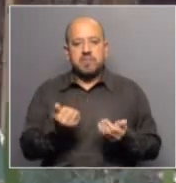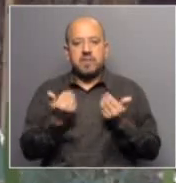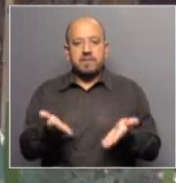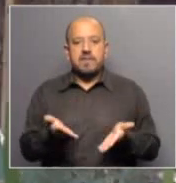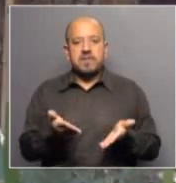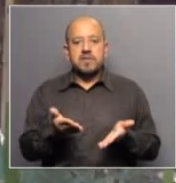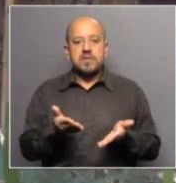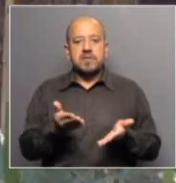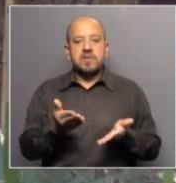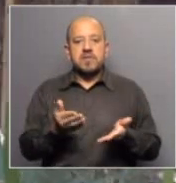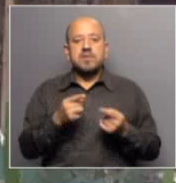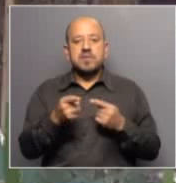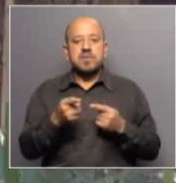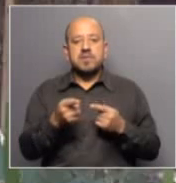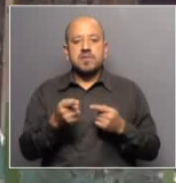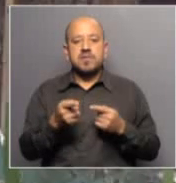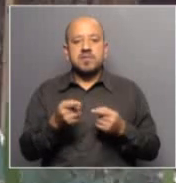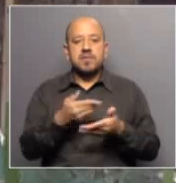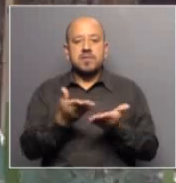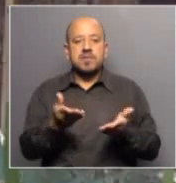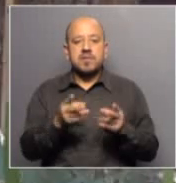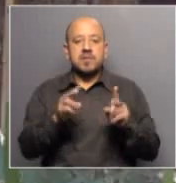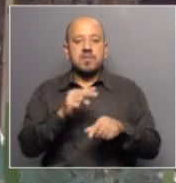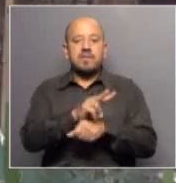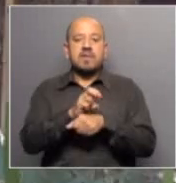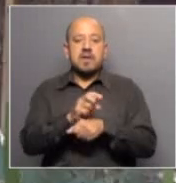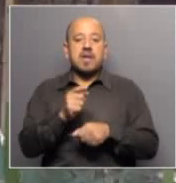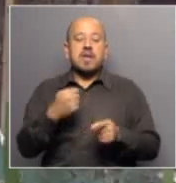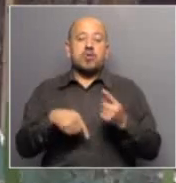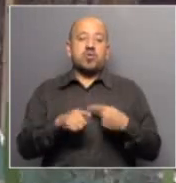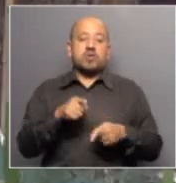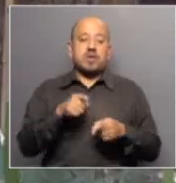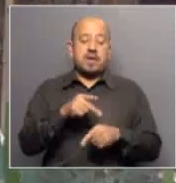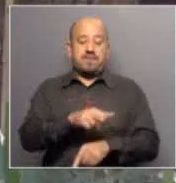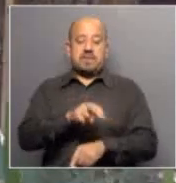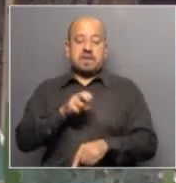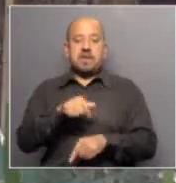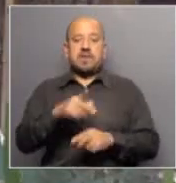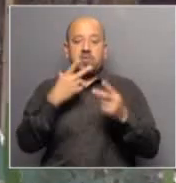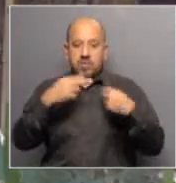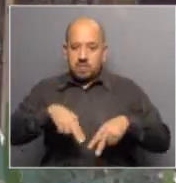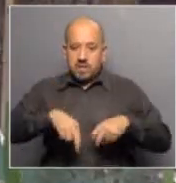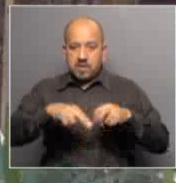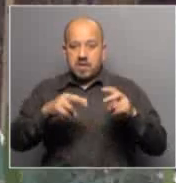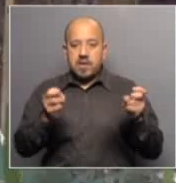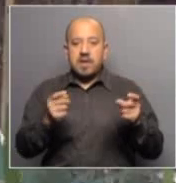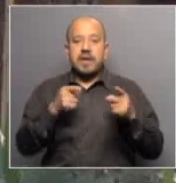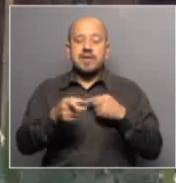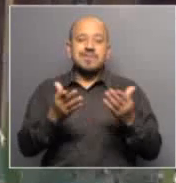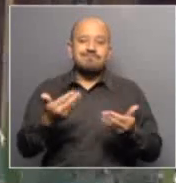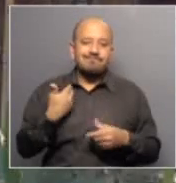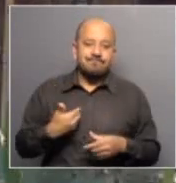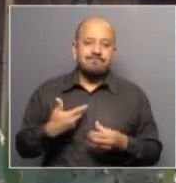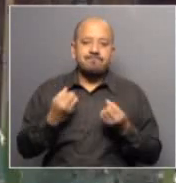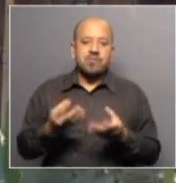en el Código Penal están más bien adscriptas a la Fiscalía, ¿no? Esta cuestión como más de investigar. Y eso también es una pena